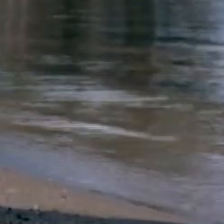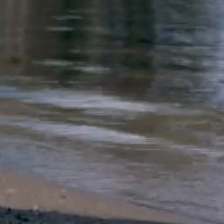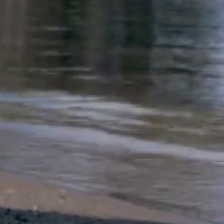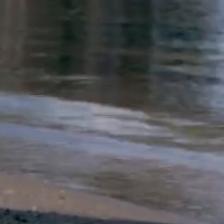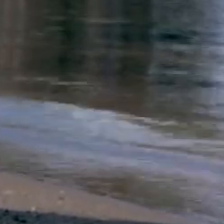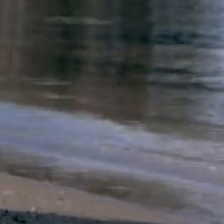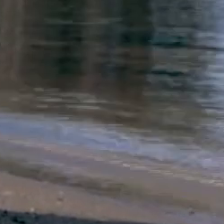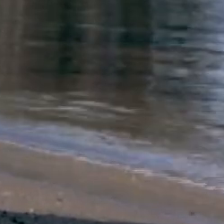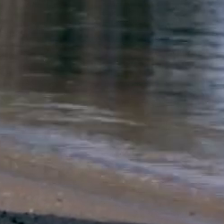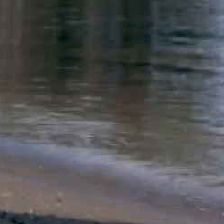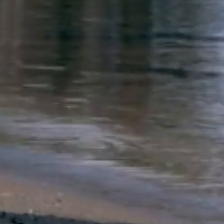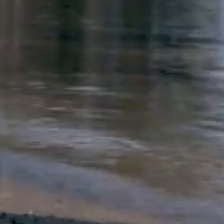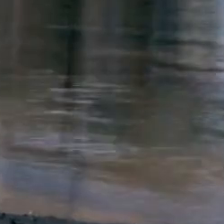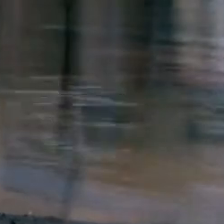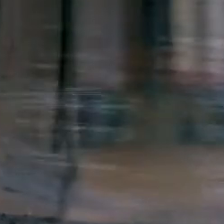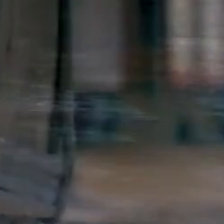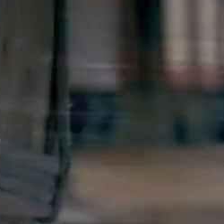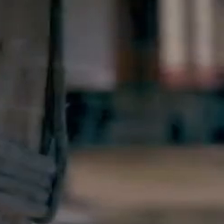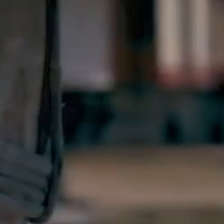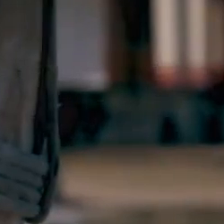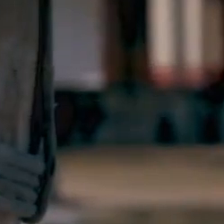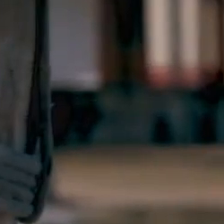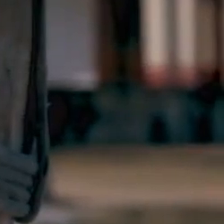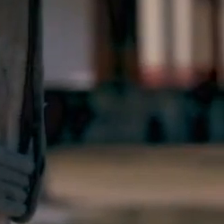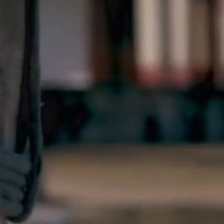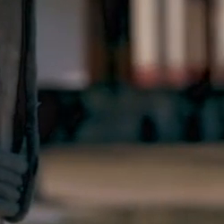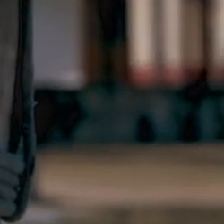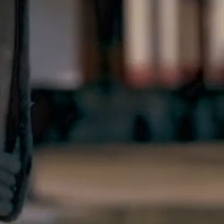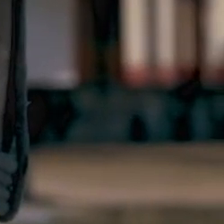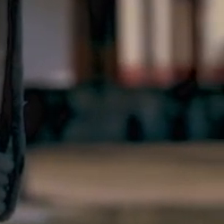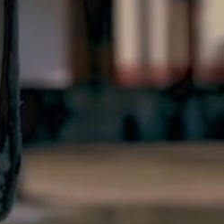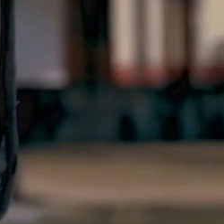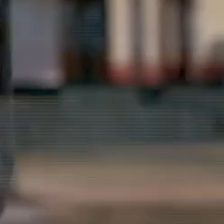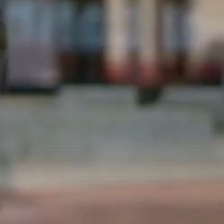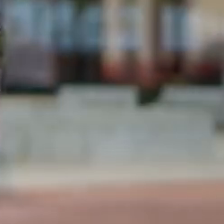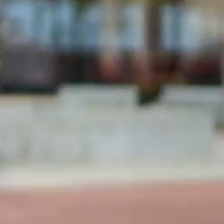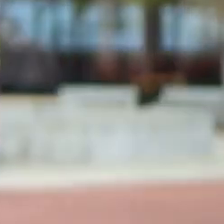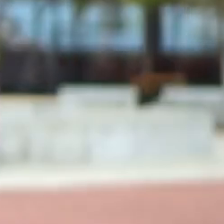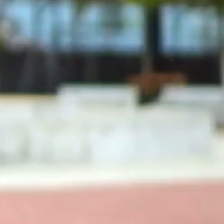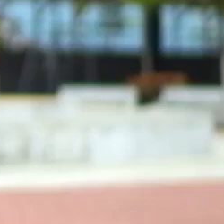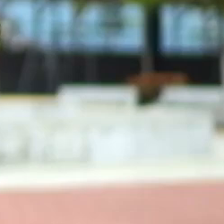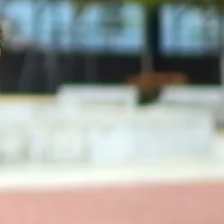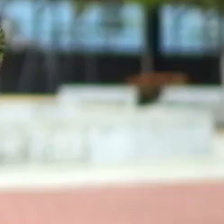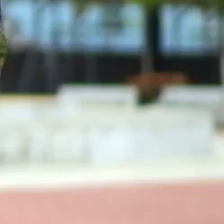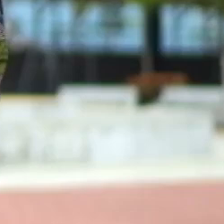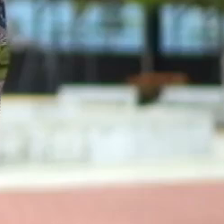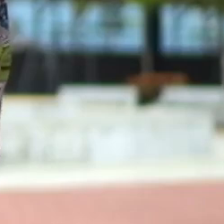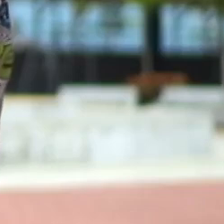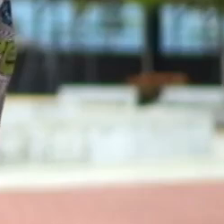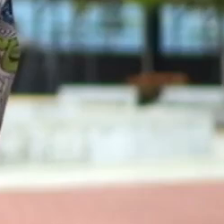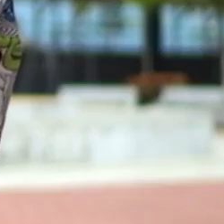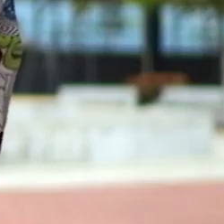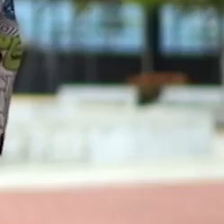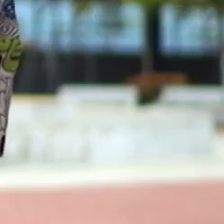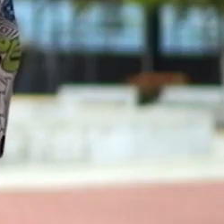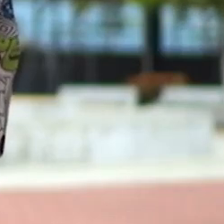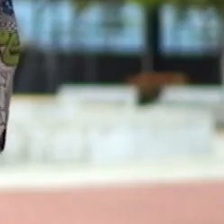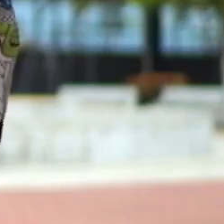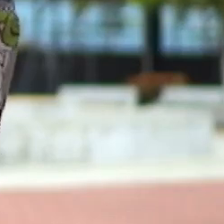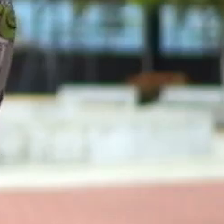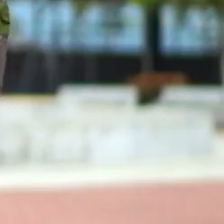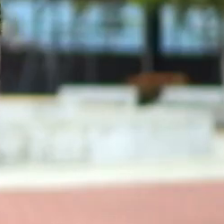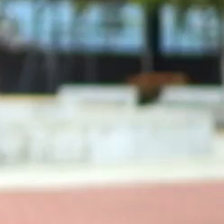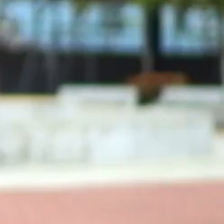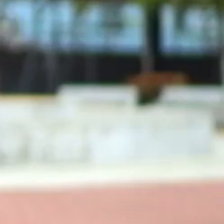tambor. Una artesanía, su parte material, su construcción, su relación con la naturaleza, el conocimiento